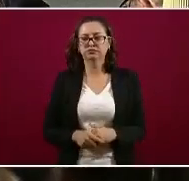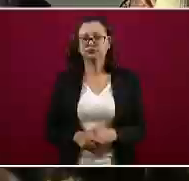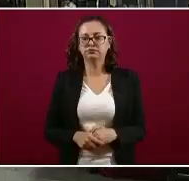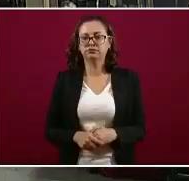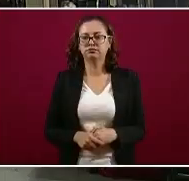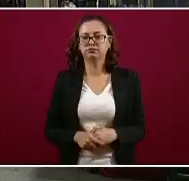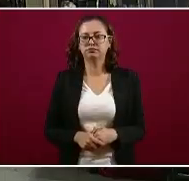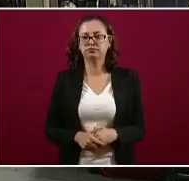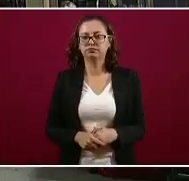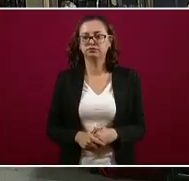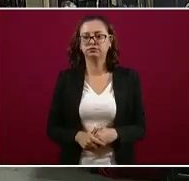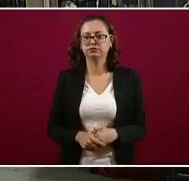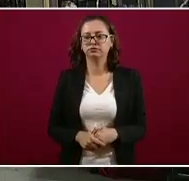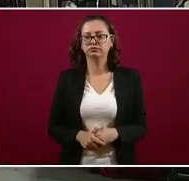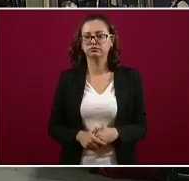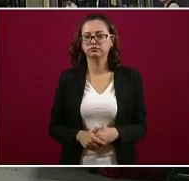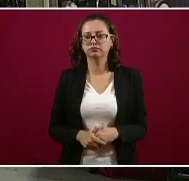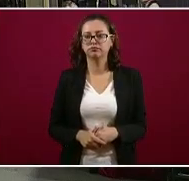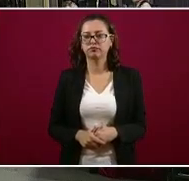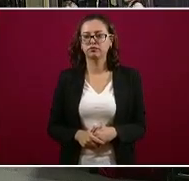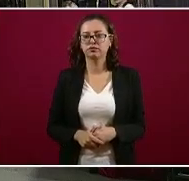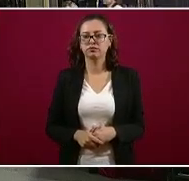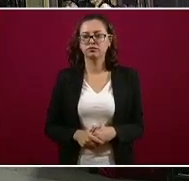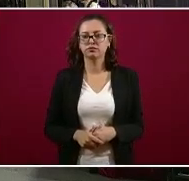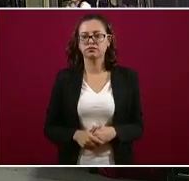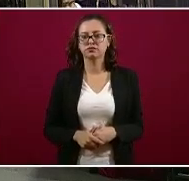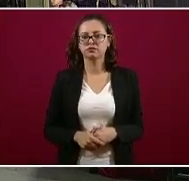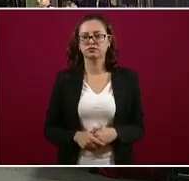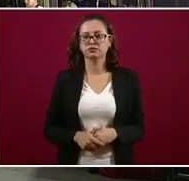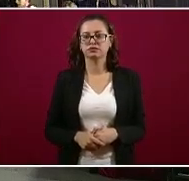compañero roger o acá